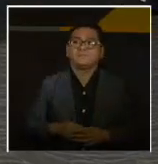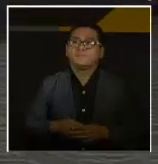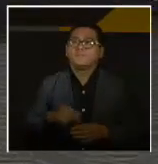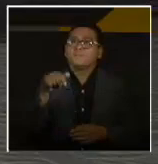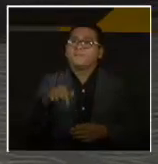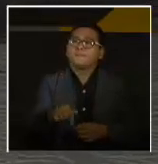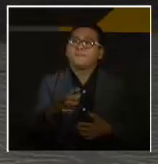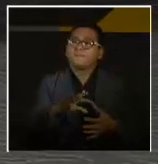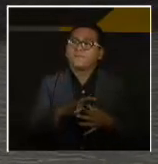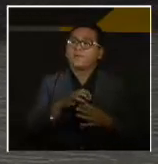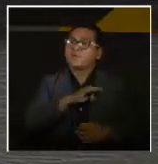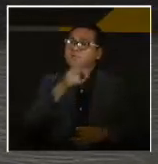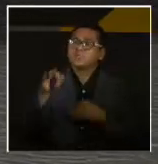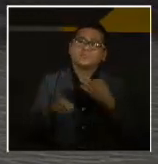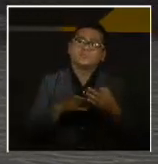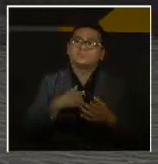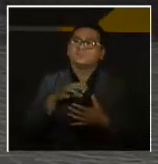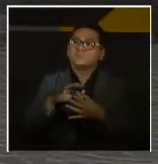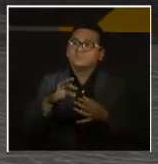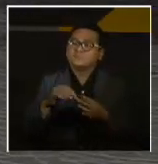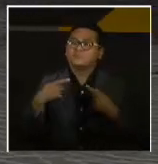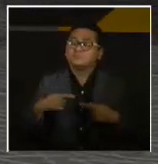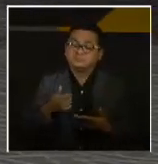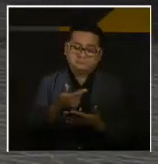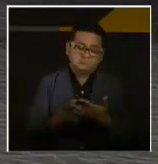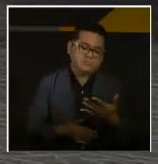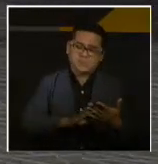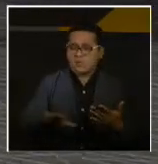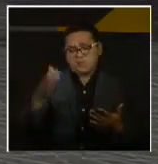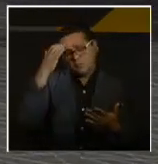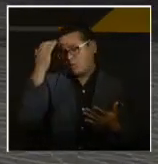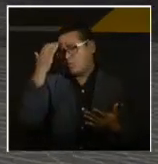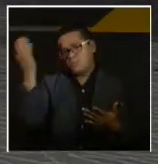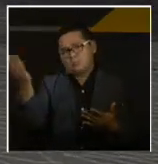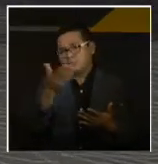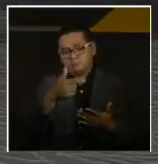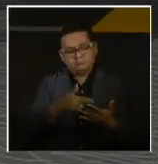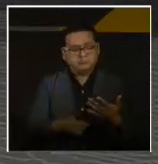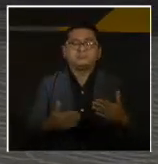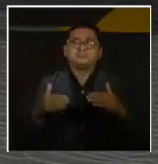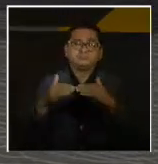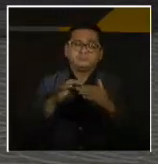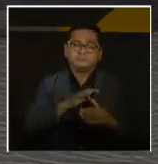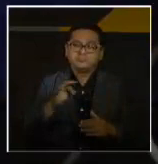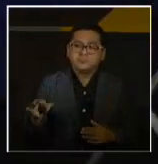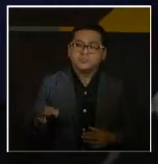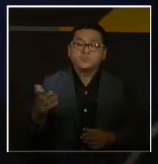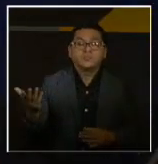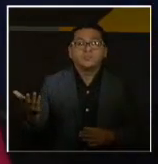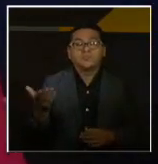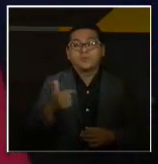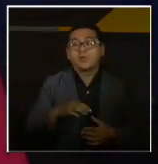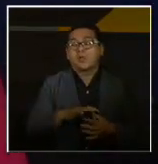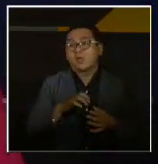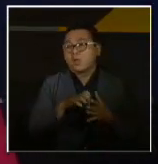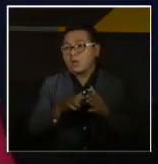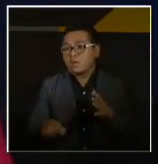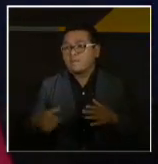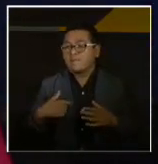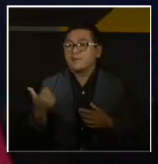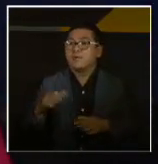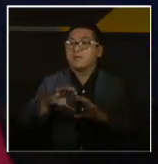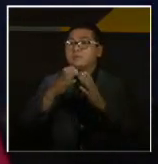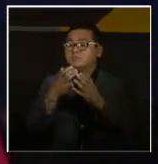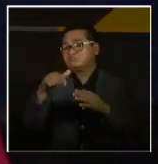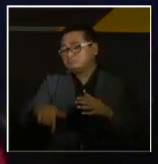Esta alianza en la que todos definamos una agenda que ya todos conocemos y coincidimos, donde estemos, por supuesto, las